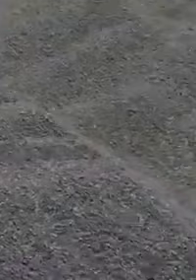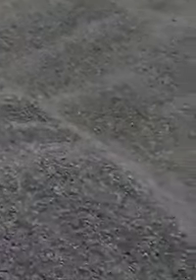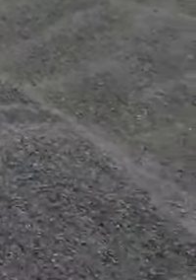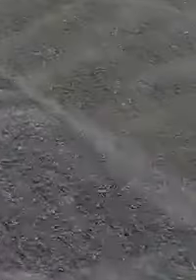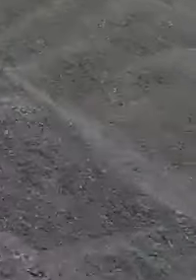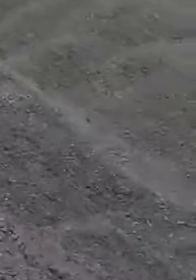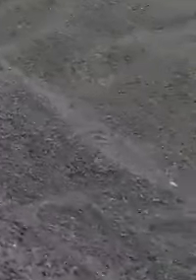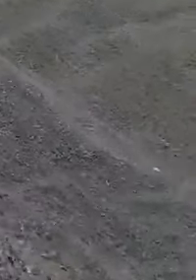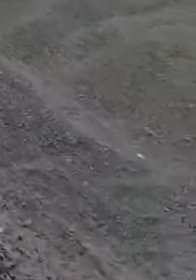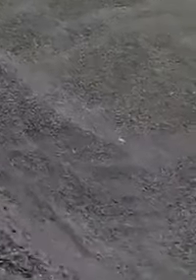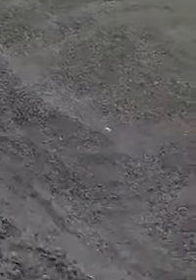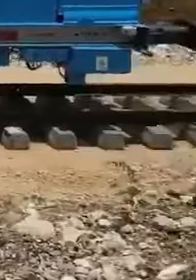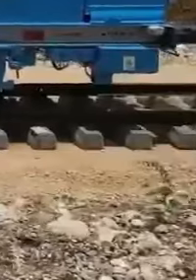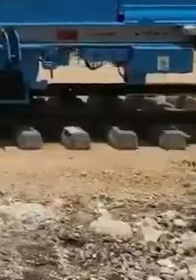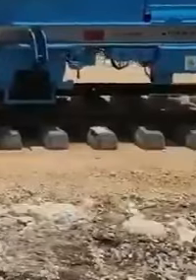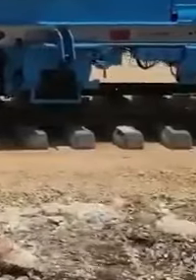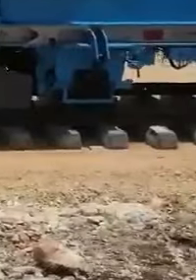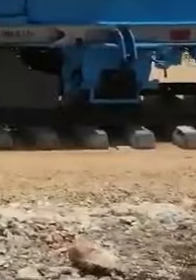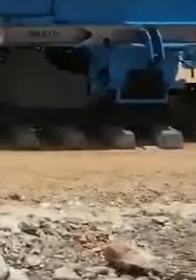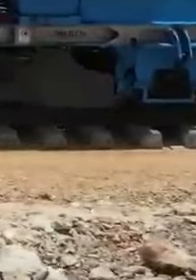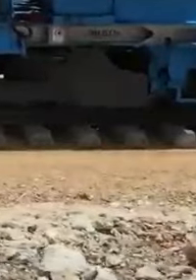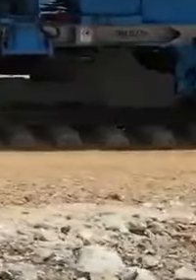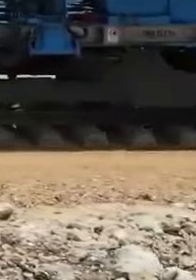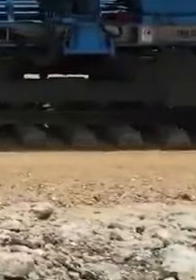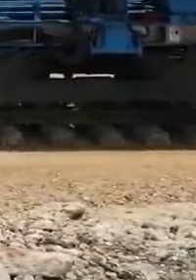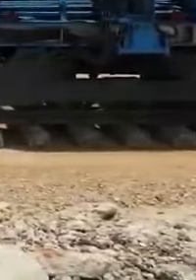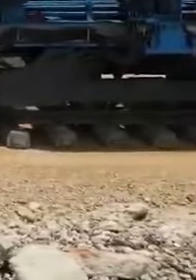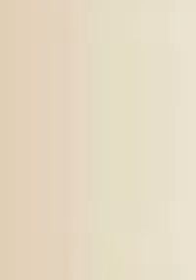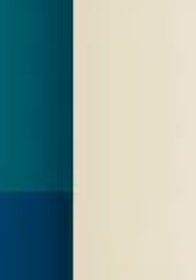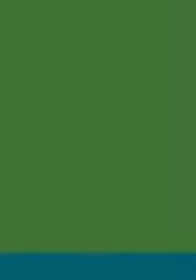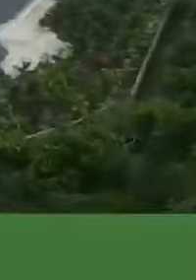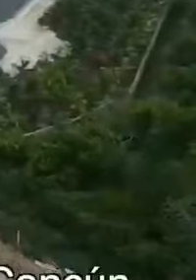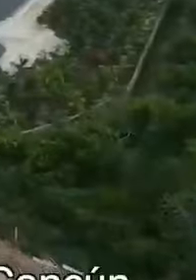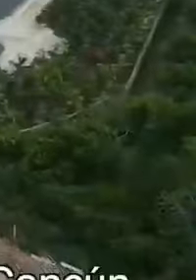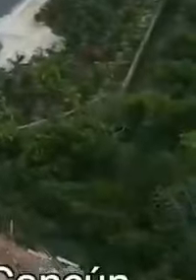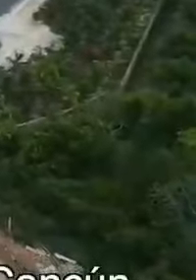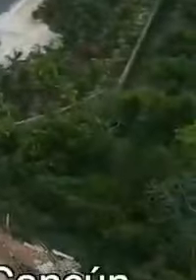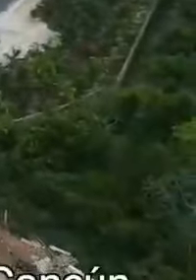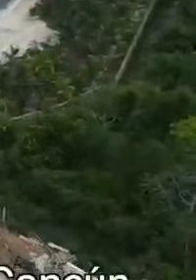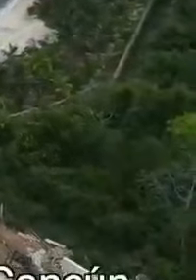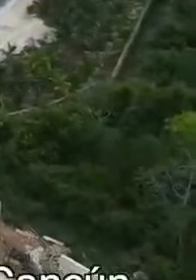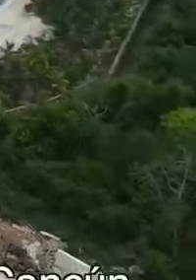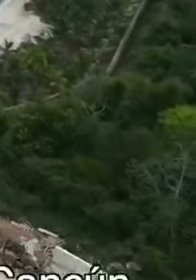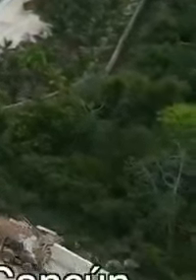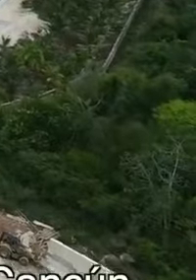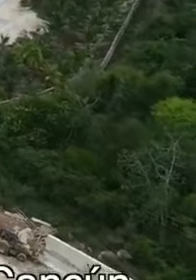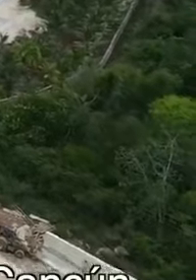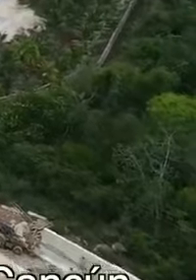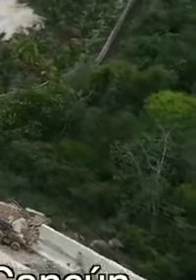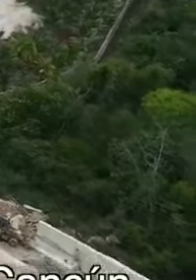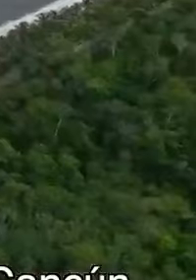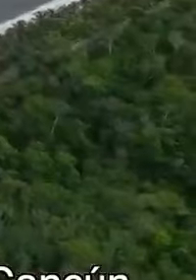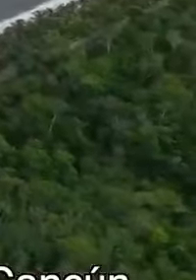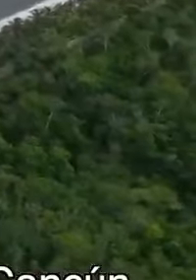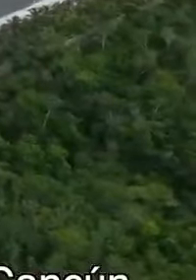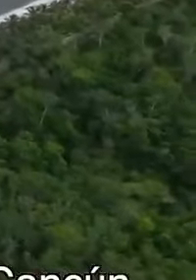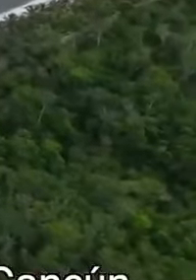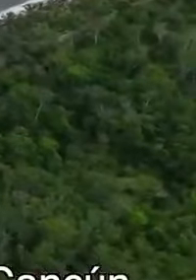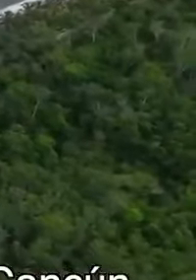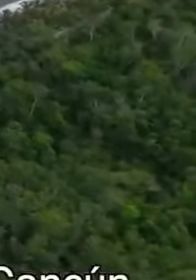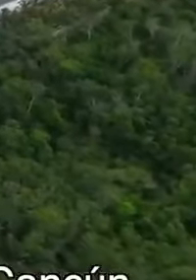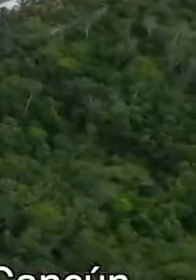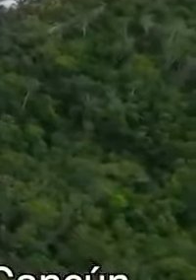cual garantizará la durabilidad y máxima seguridad de la vía. En el tramo 4, avanza el mejoramiento de la